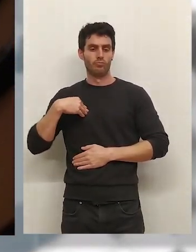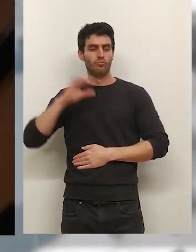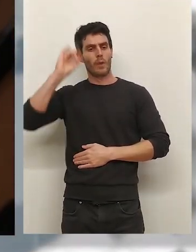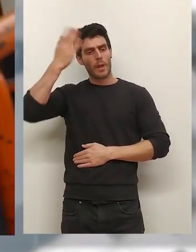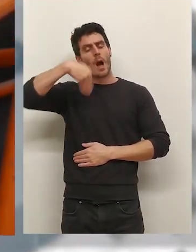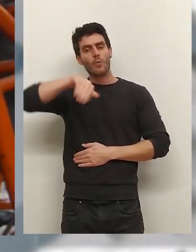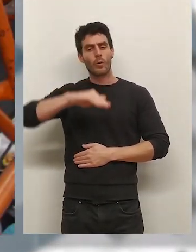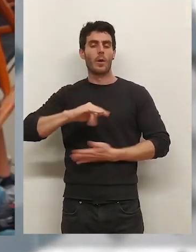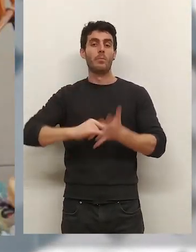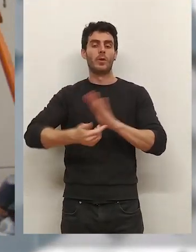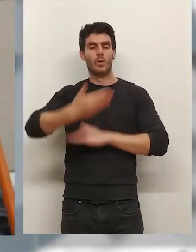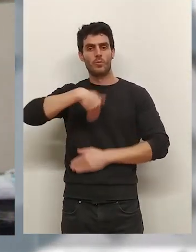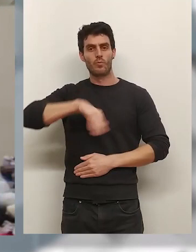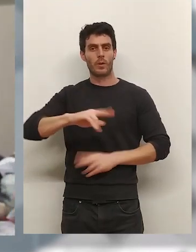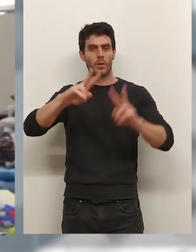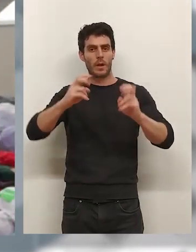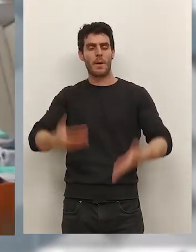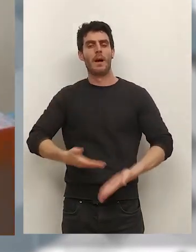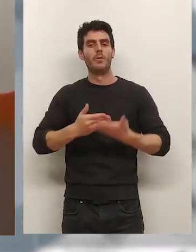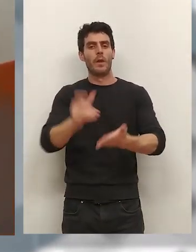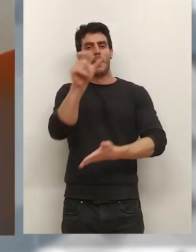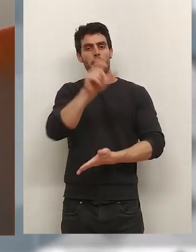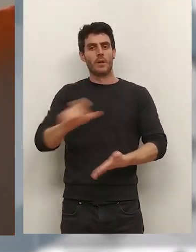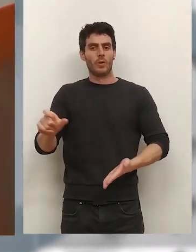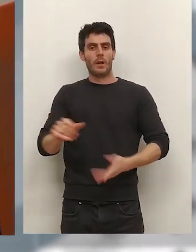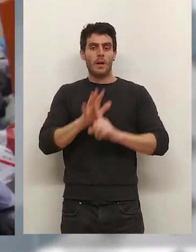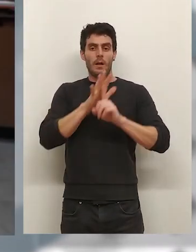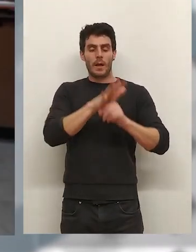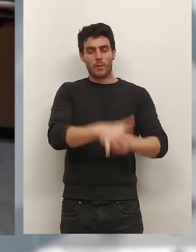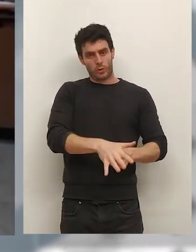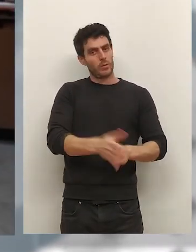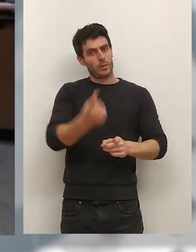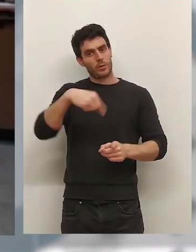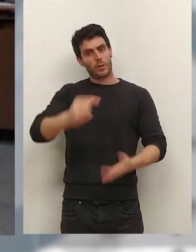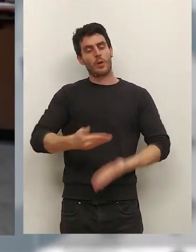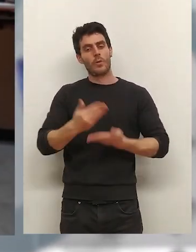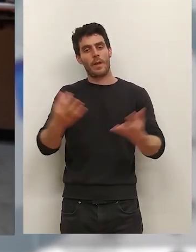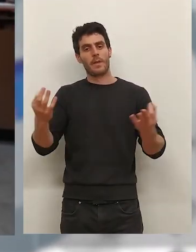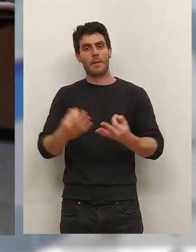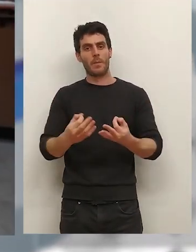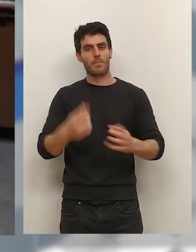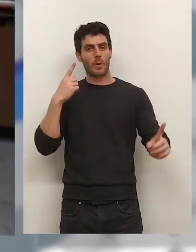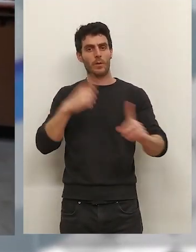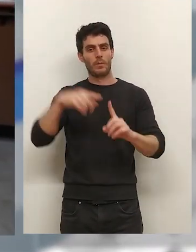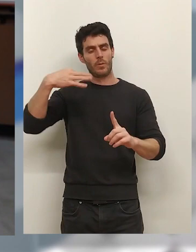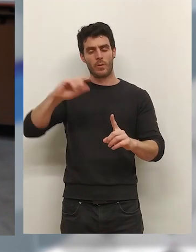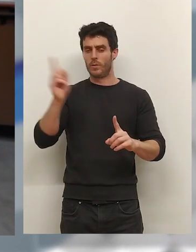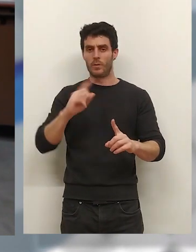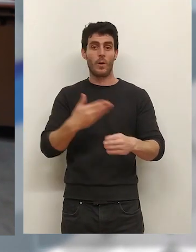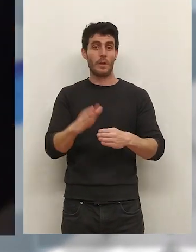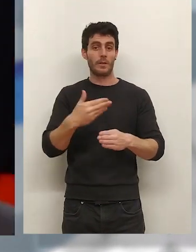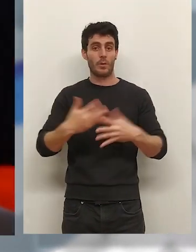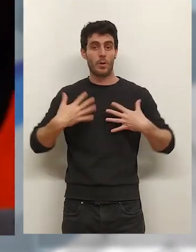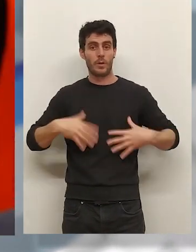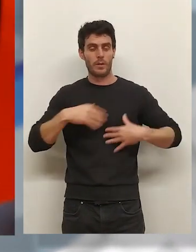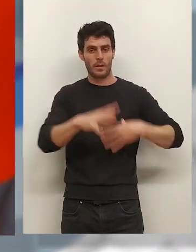esta idea fundamental de ayudar a personas que están en exclusión y que tenemos que ayudar. No es el único reto. La recogida